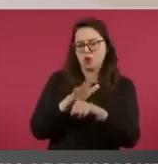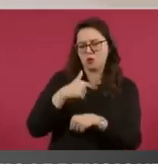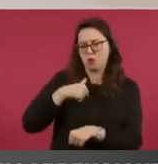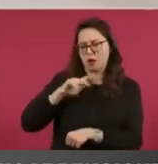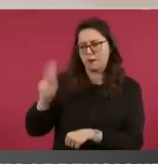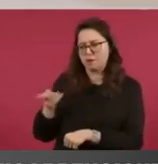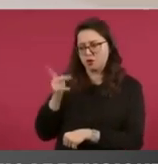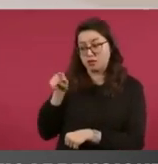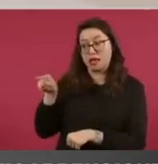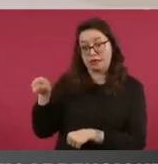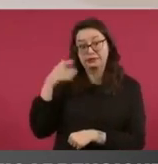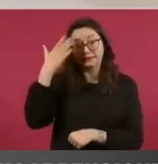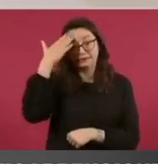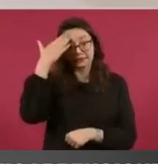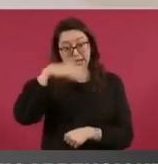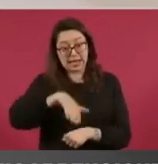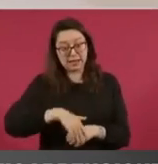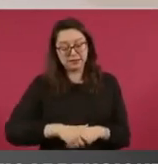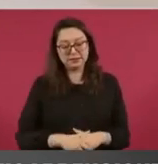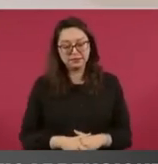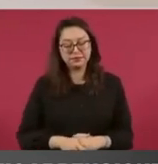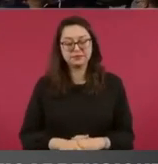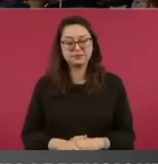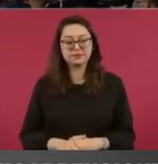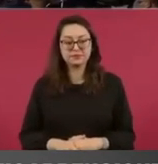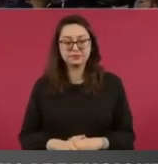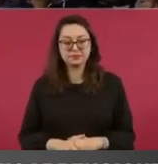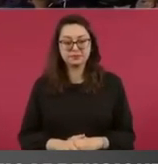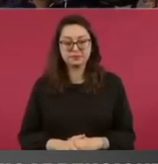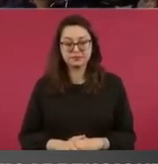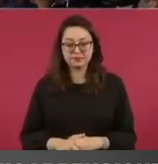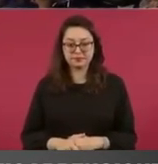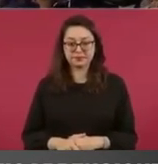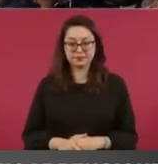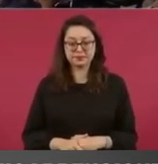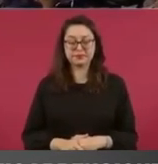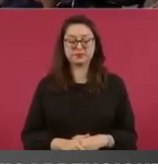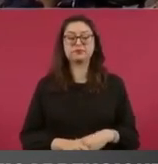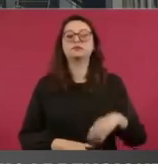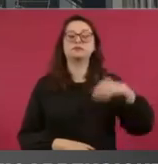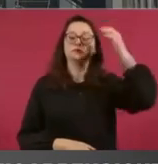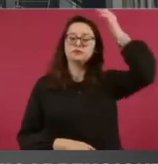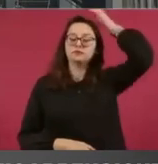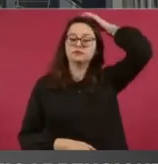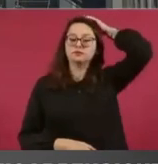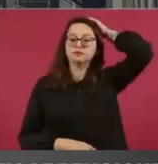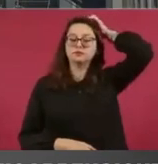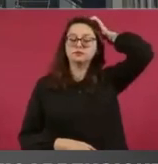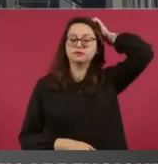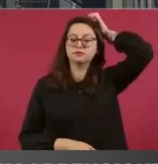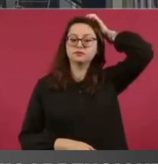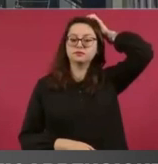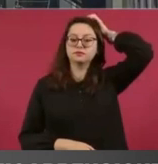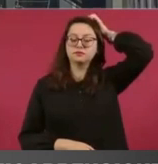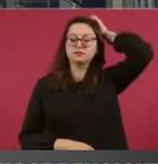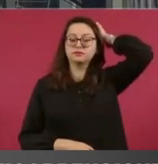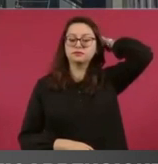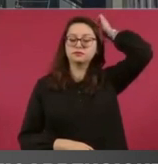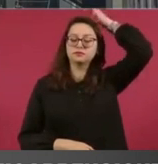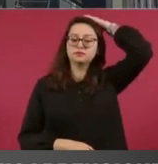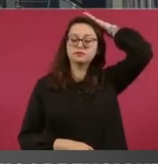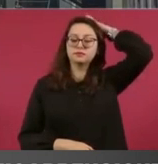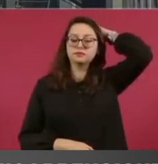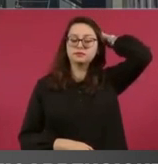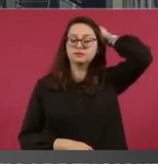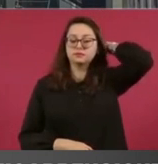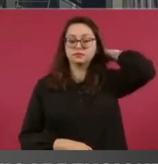No es economista, ¿eh? José Carlos Arias dice que lo conoce usted desde que estaba en el gobierno de la ciudad. Sí, puede